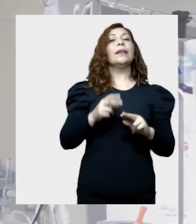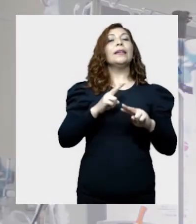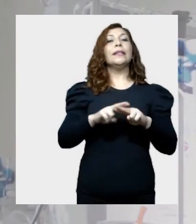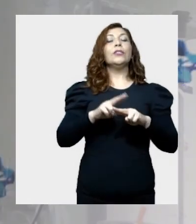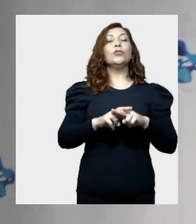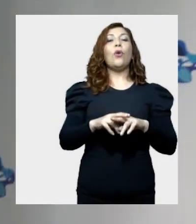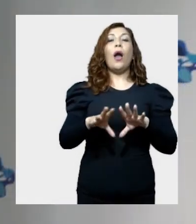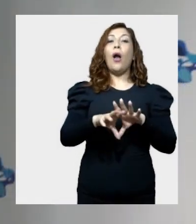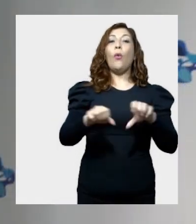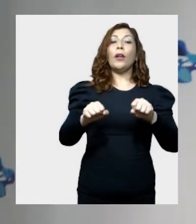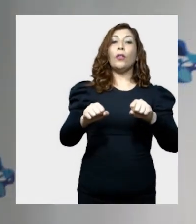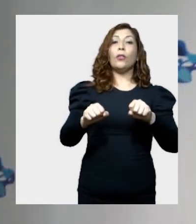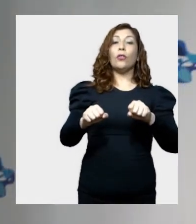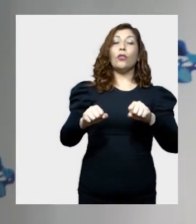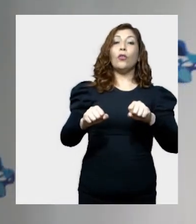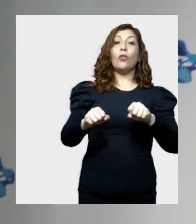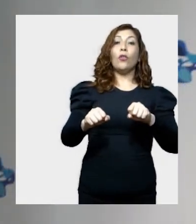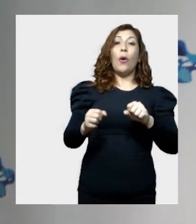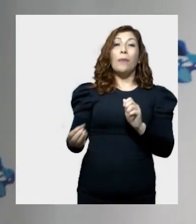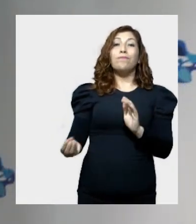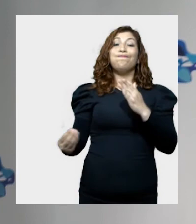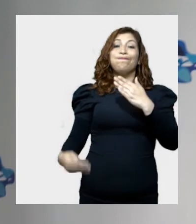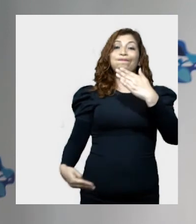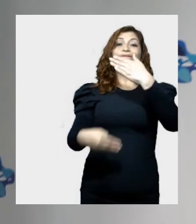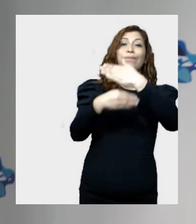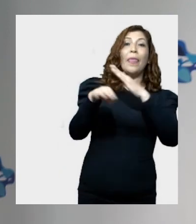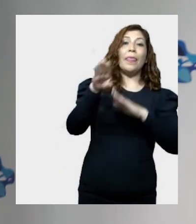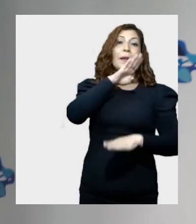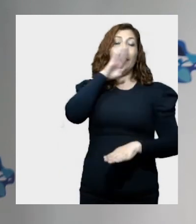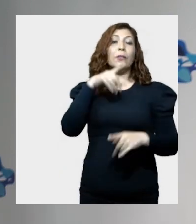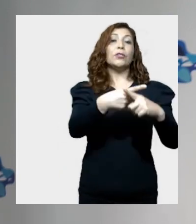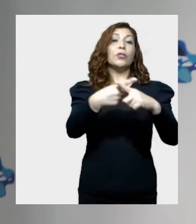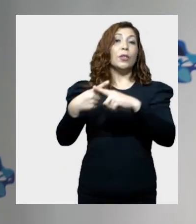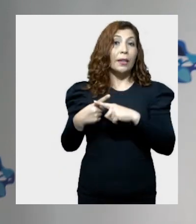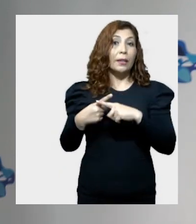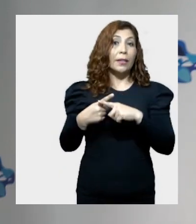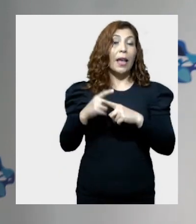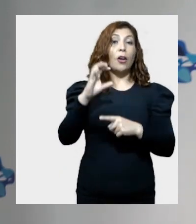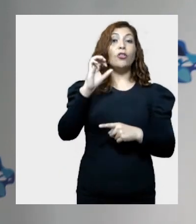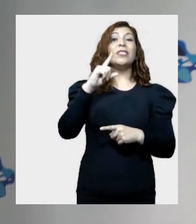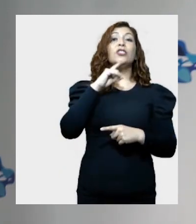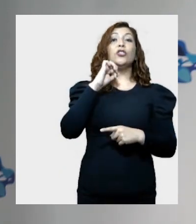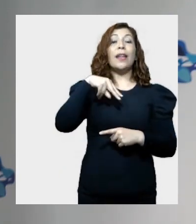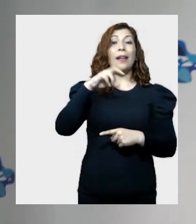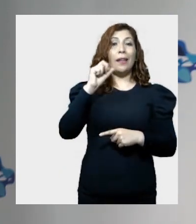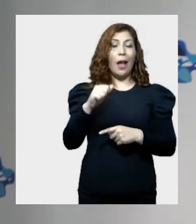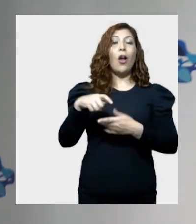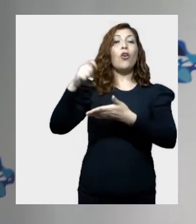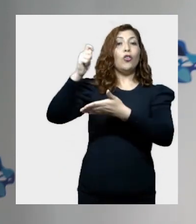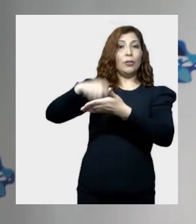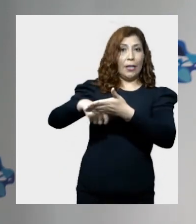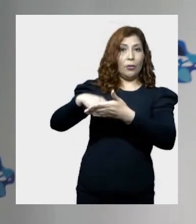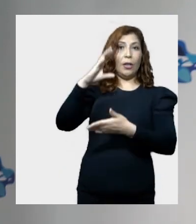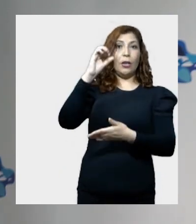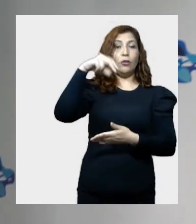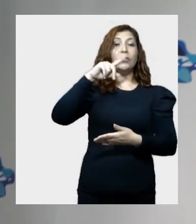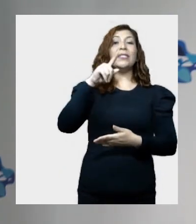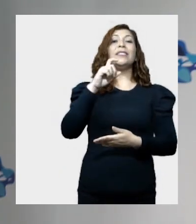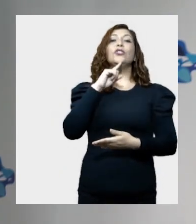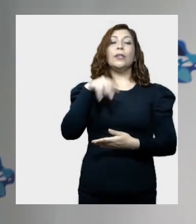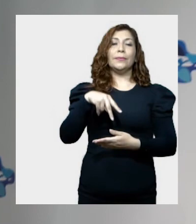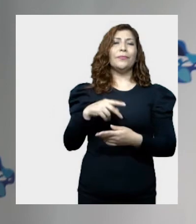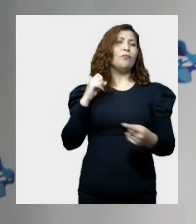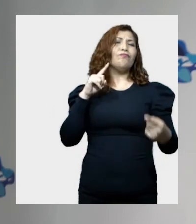un convenio complementario de limpieza e higienización con la sociedad concesionaria en el marco del contrato de concesiones,